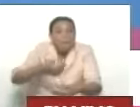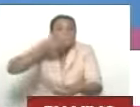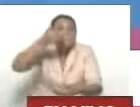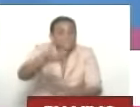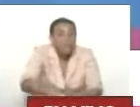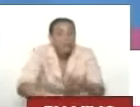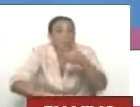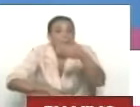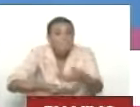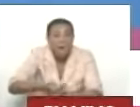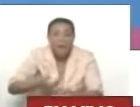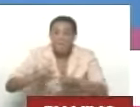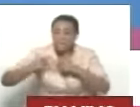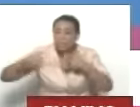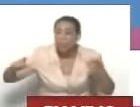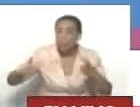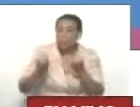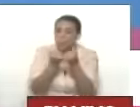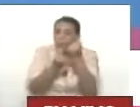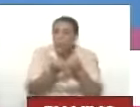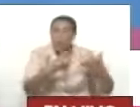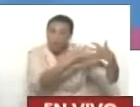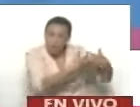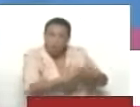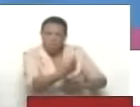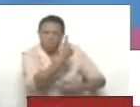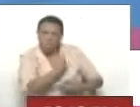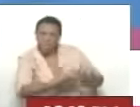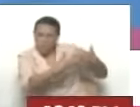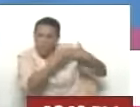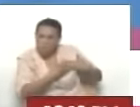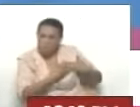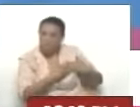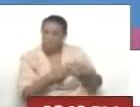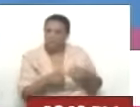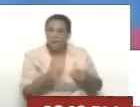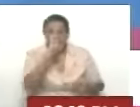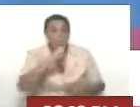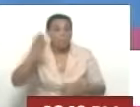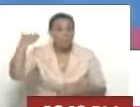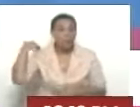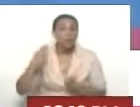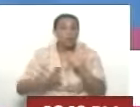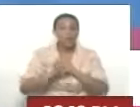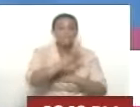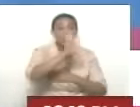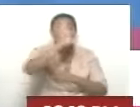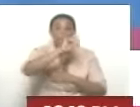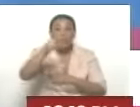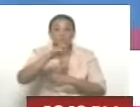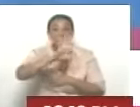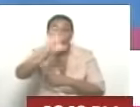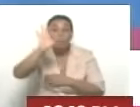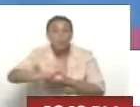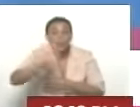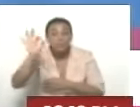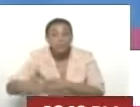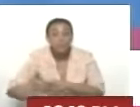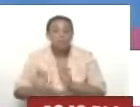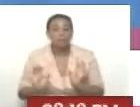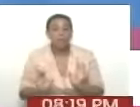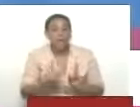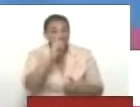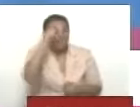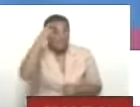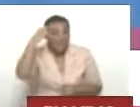paso a paso la generación de riqueza. ¿Con la ayuda de Estados Unidos? El año pasado crecimos 5.5%.